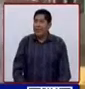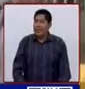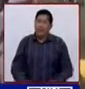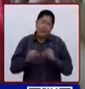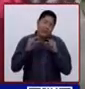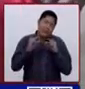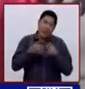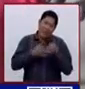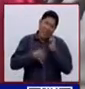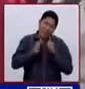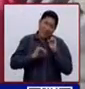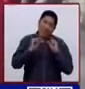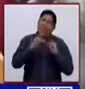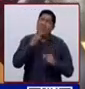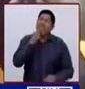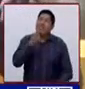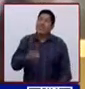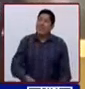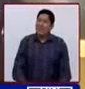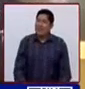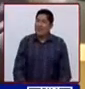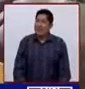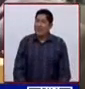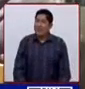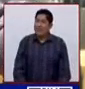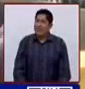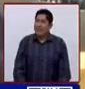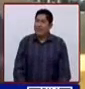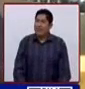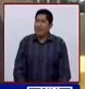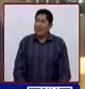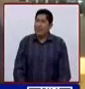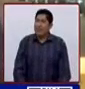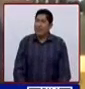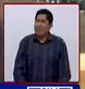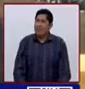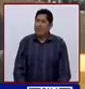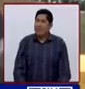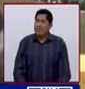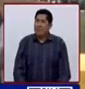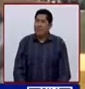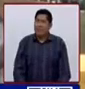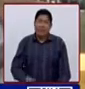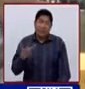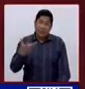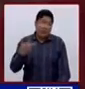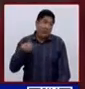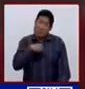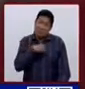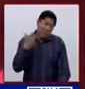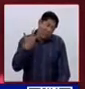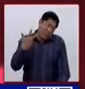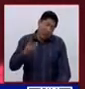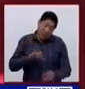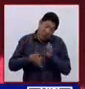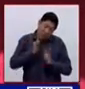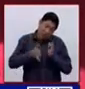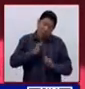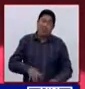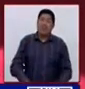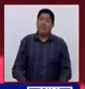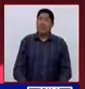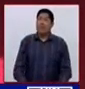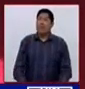probaremos un poco. ¿Quién se anima? ¿Tus amigas o tú te animas? No sé, las tenés igual.